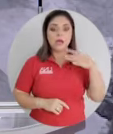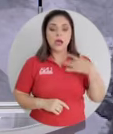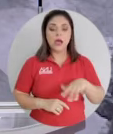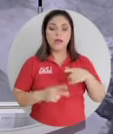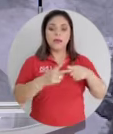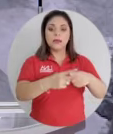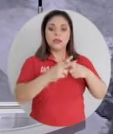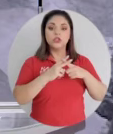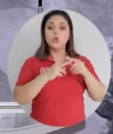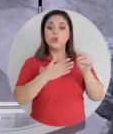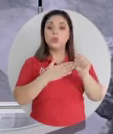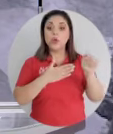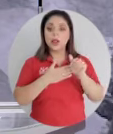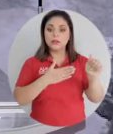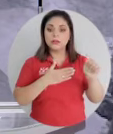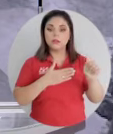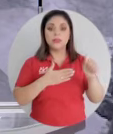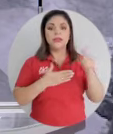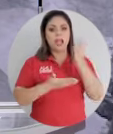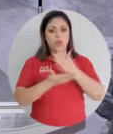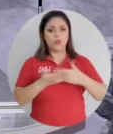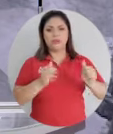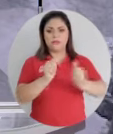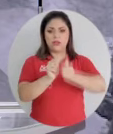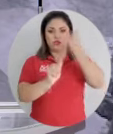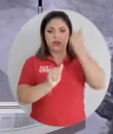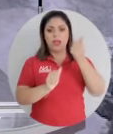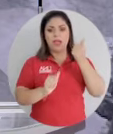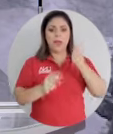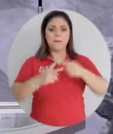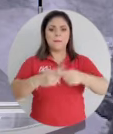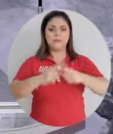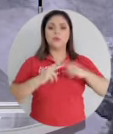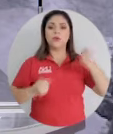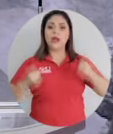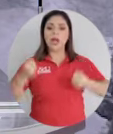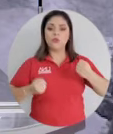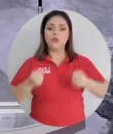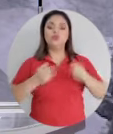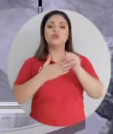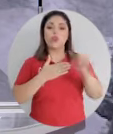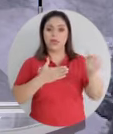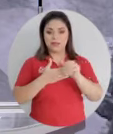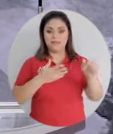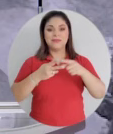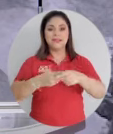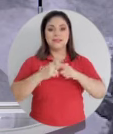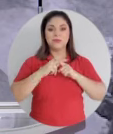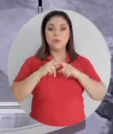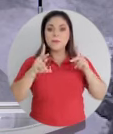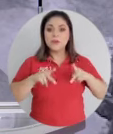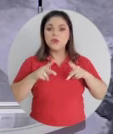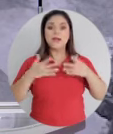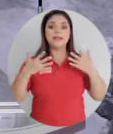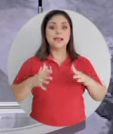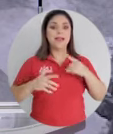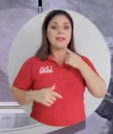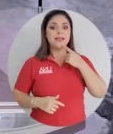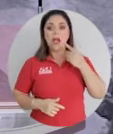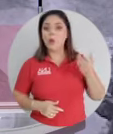mayoría de los préstamos de automóvil son en esa moneda. La gente ya habla de